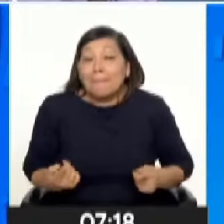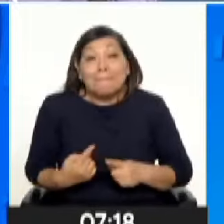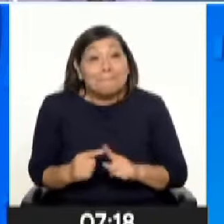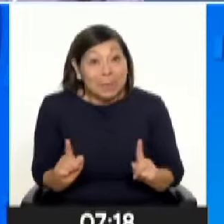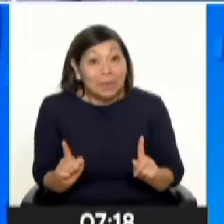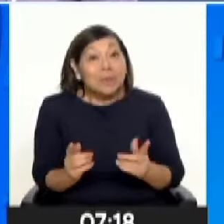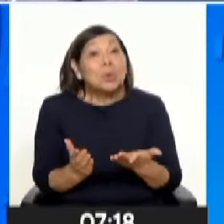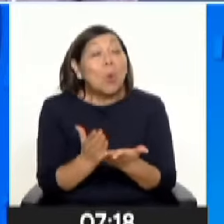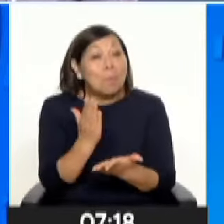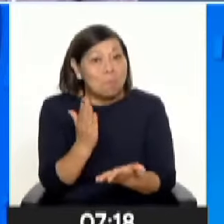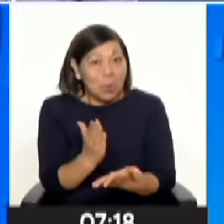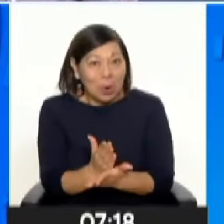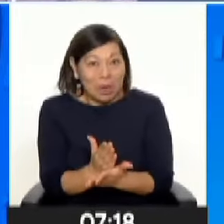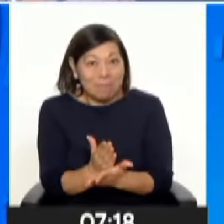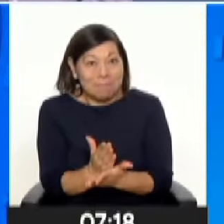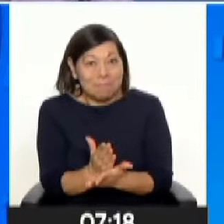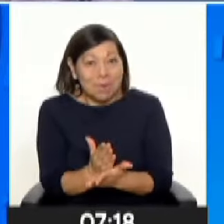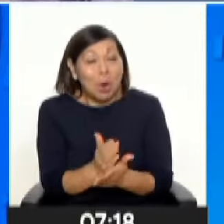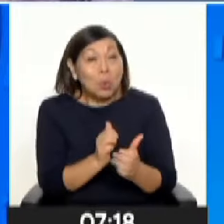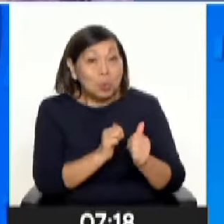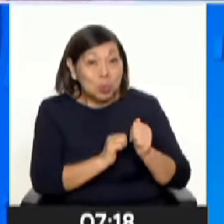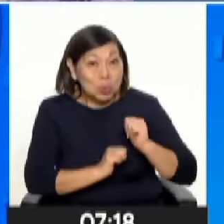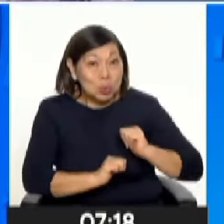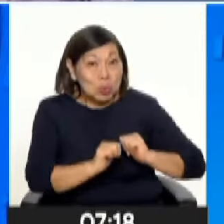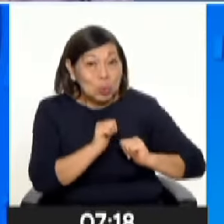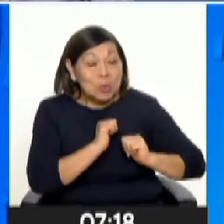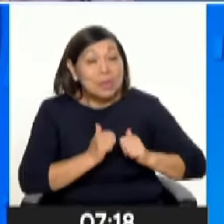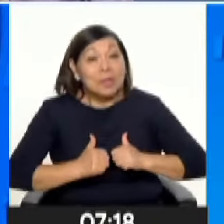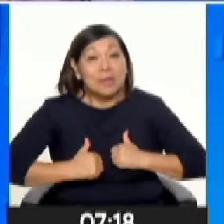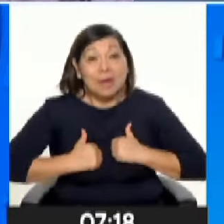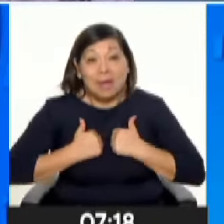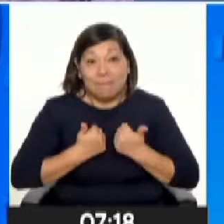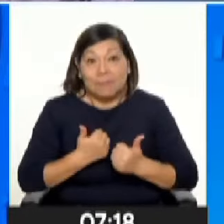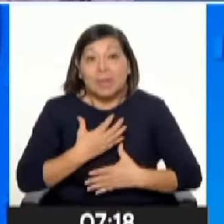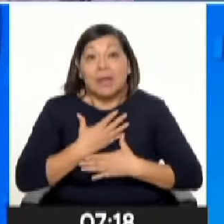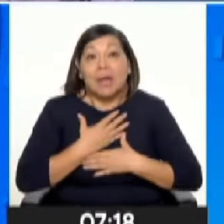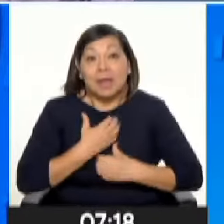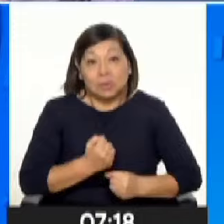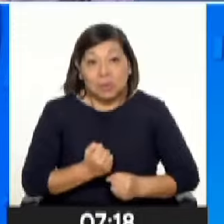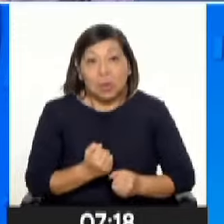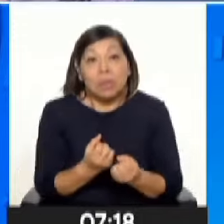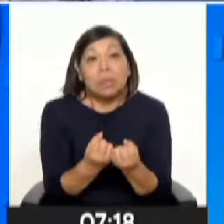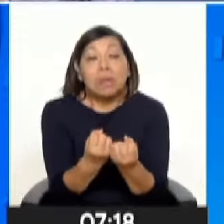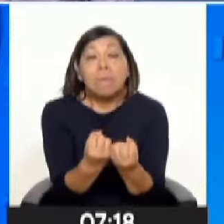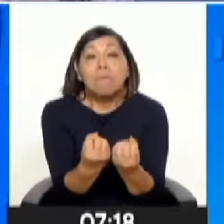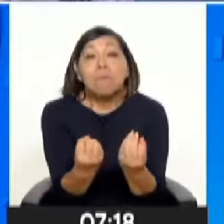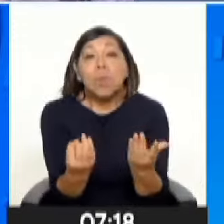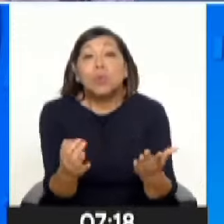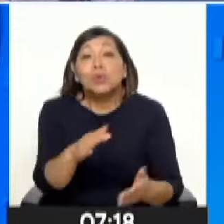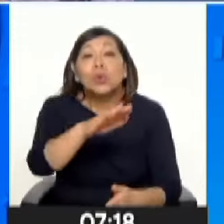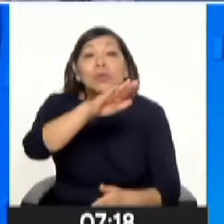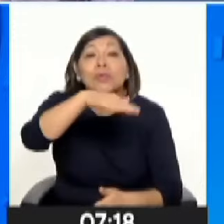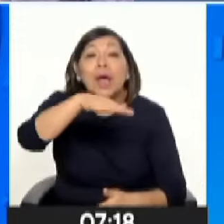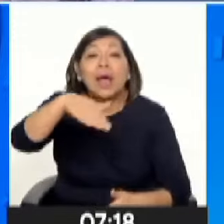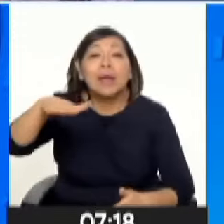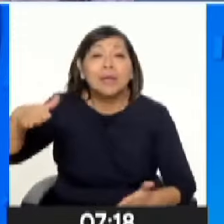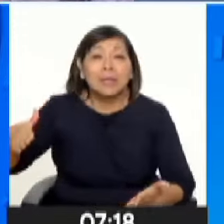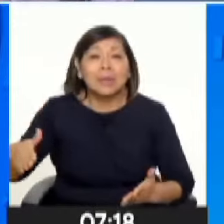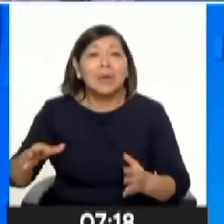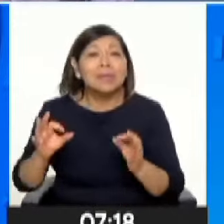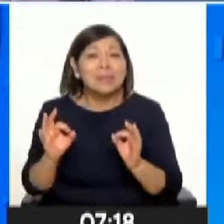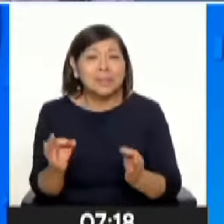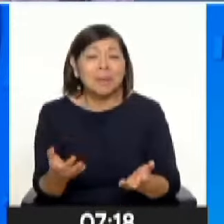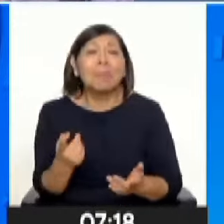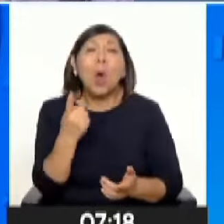Este es un problema que afecta la vida y la salud de miles de niños, porque suele pasar también